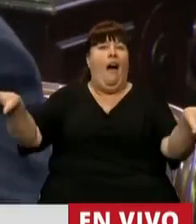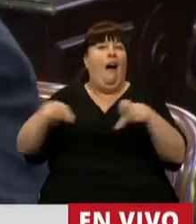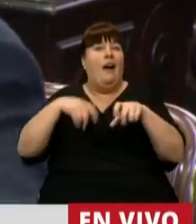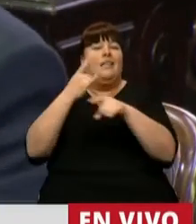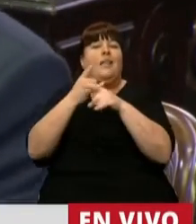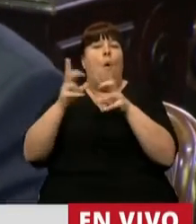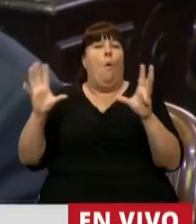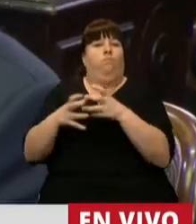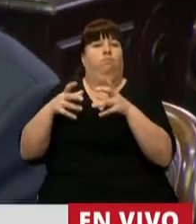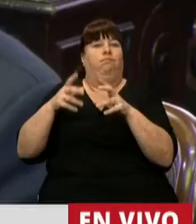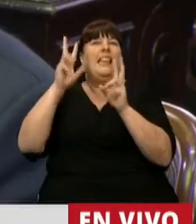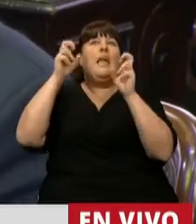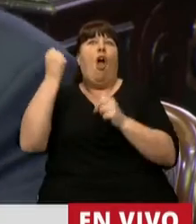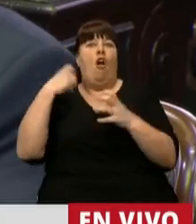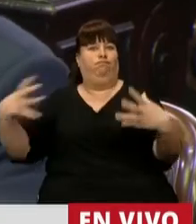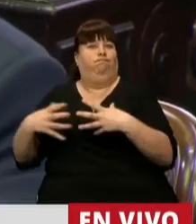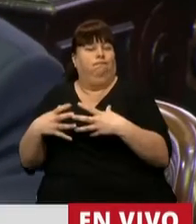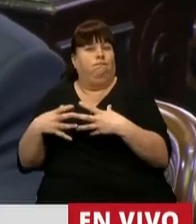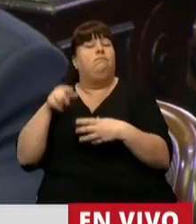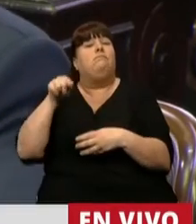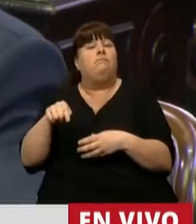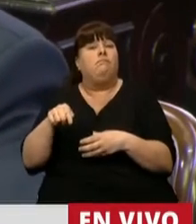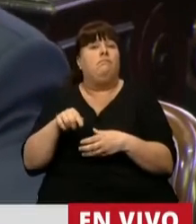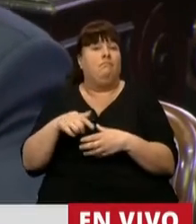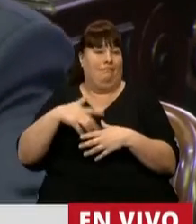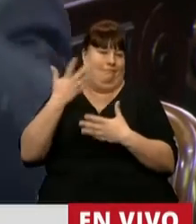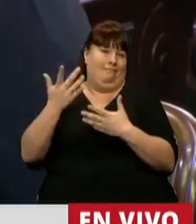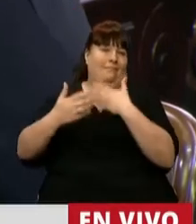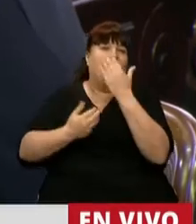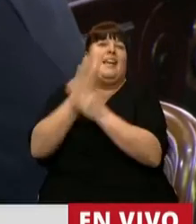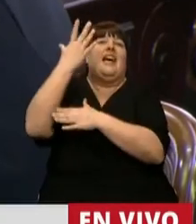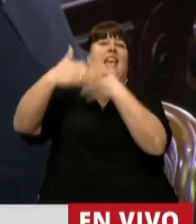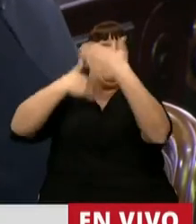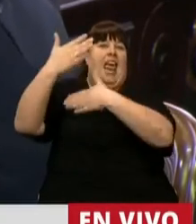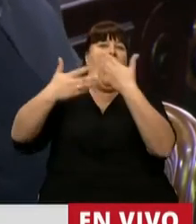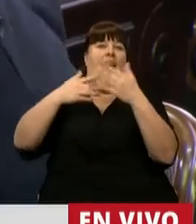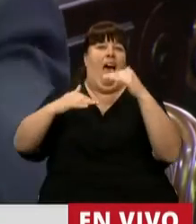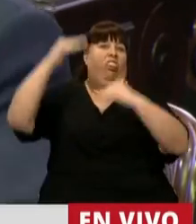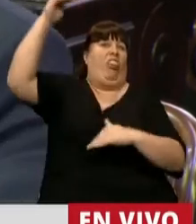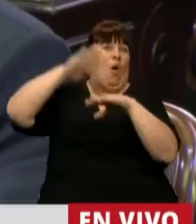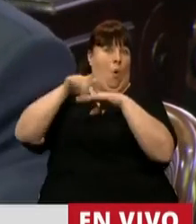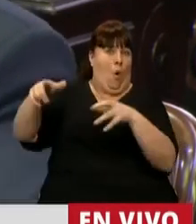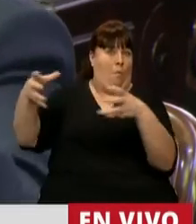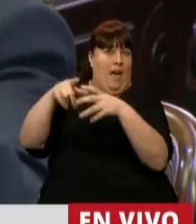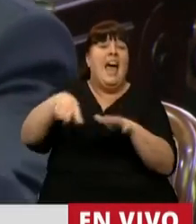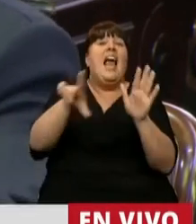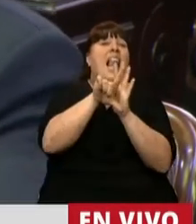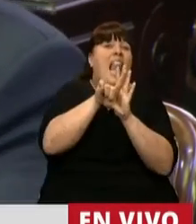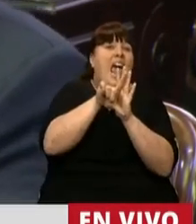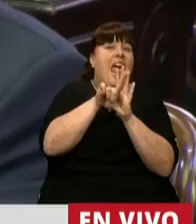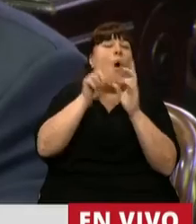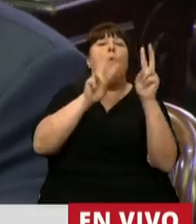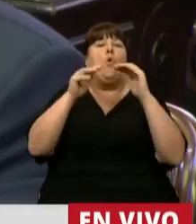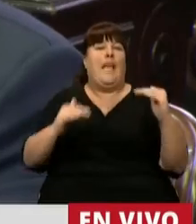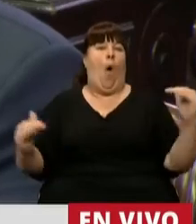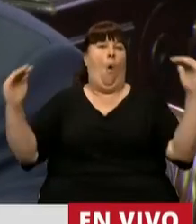apoderan sistemáticamente de las actividades económicas, son los grandes desarrolladores de la gran desigualdad que hay. Lo que está haciendo esta ley es